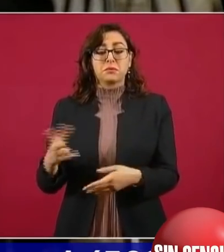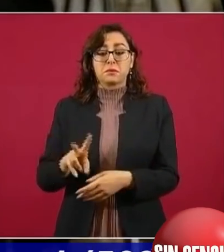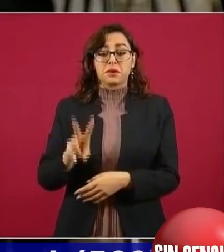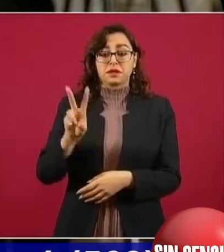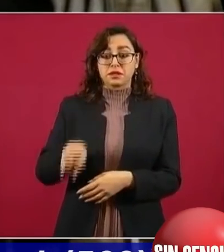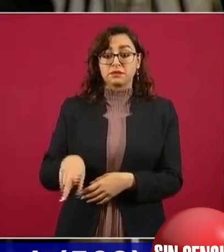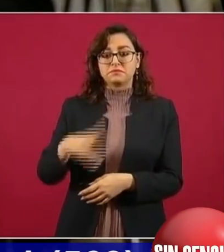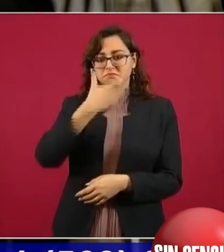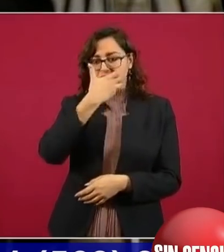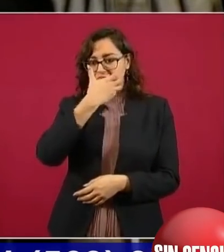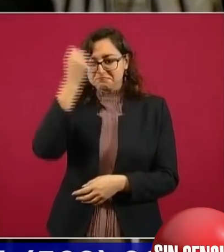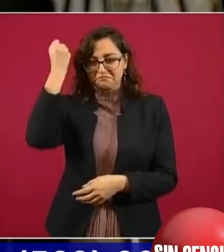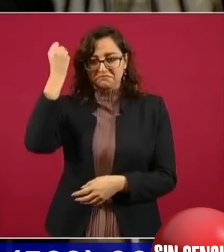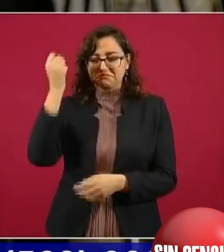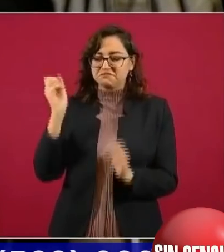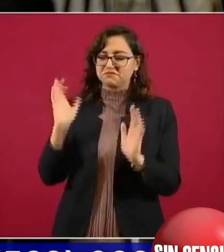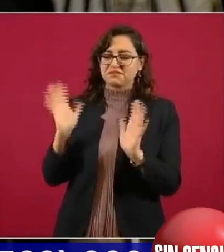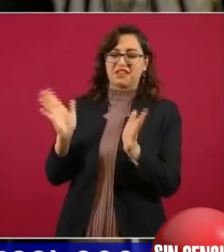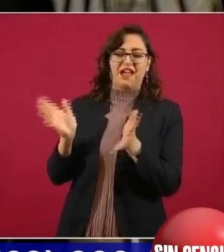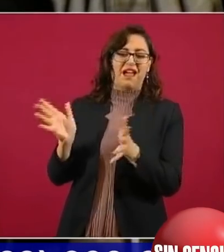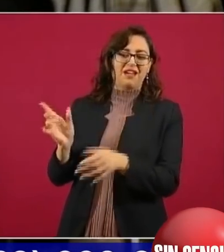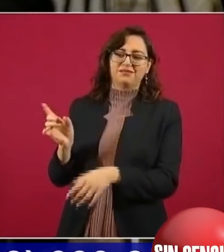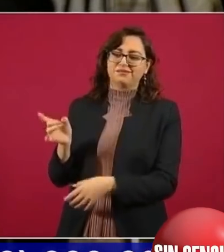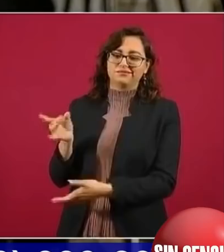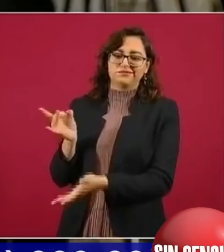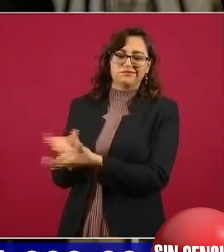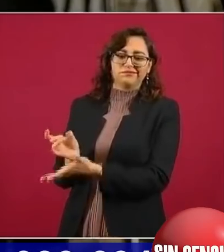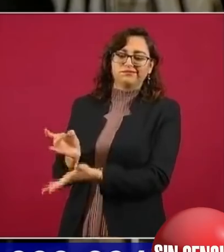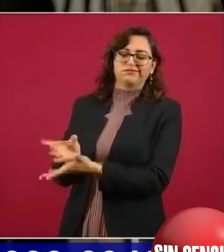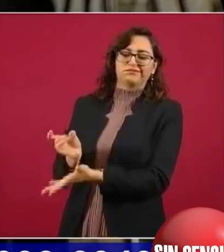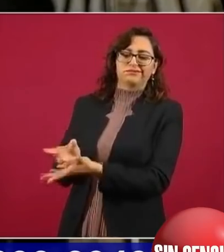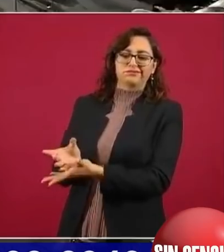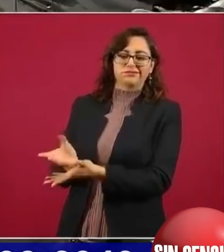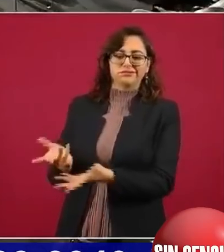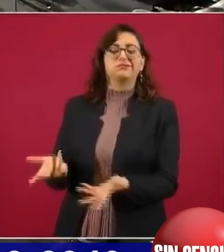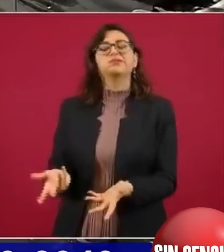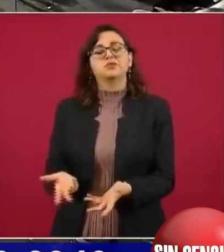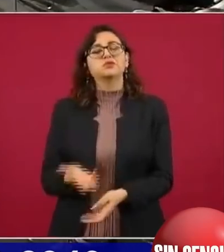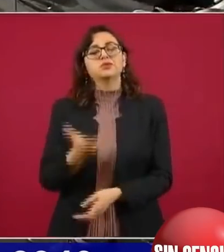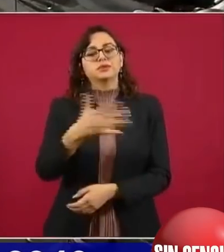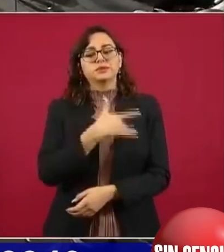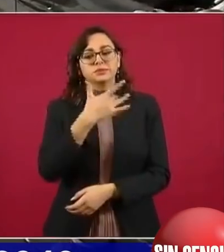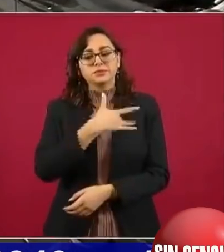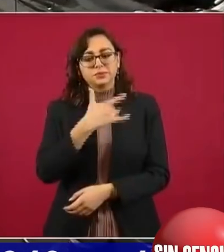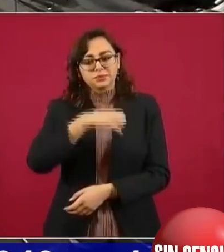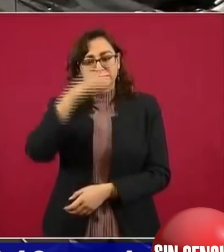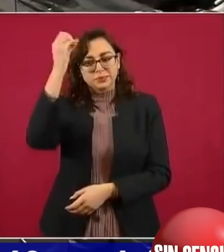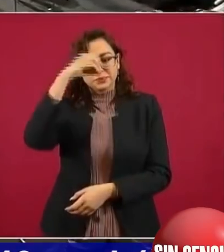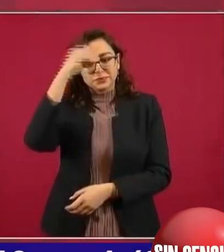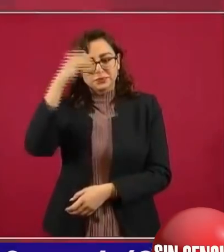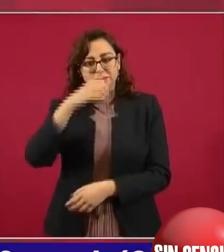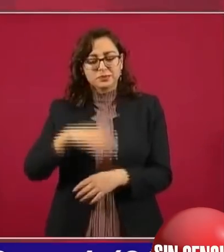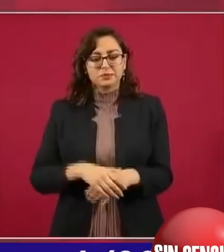las máscaras se han quitado? ¿Qué opinión le merece esto? Y un último tema, si me permite.